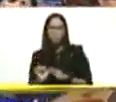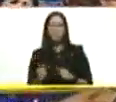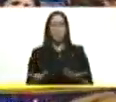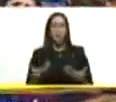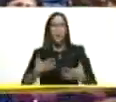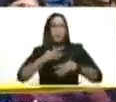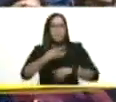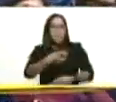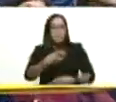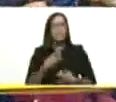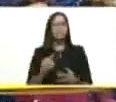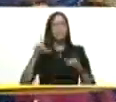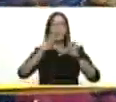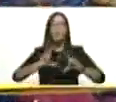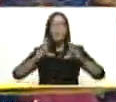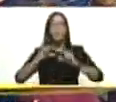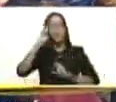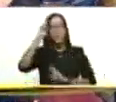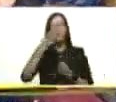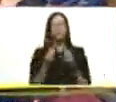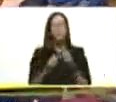y los respetan mucho.